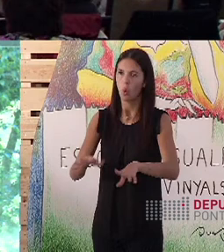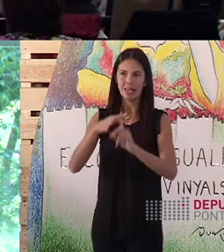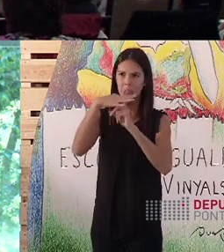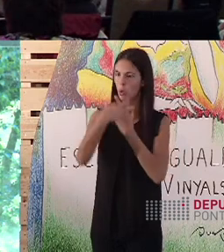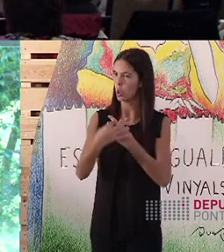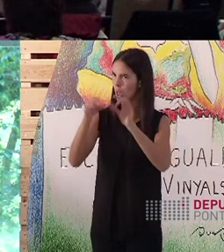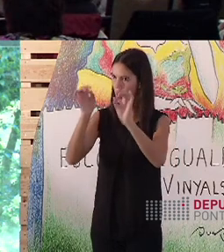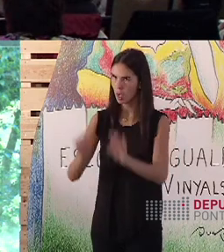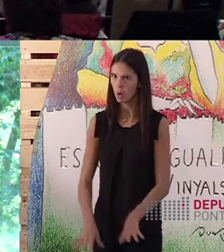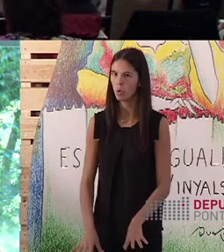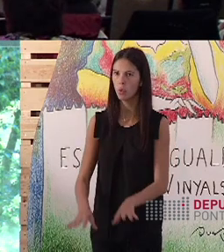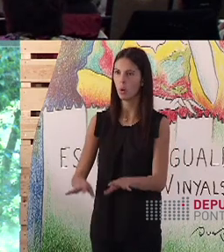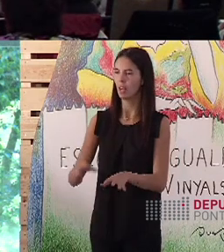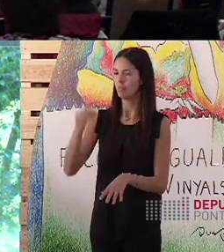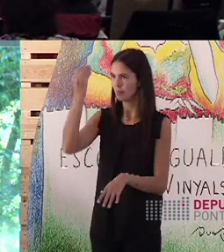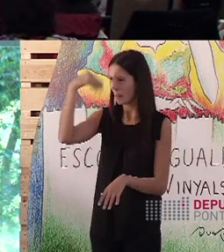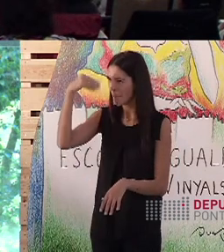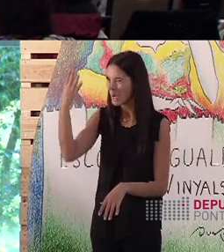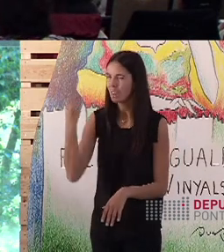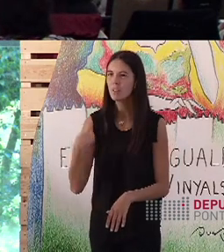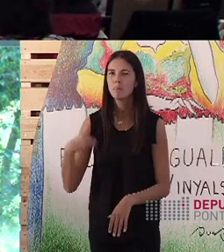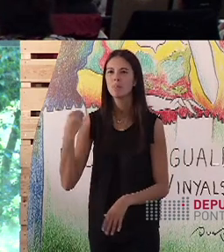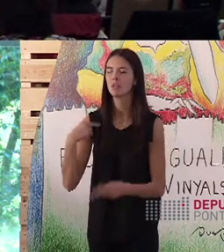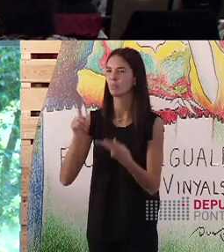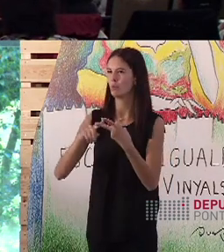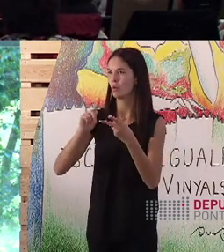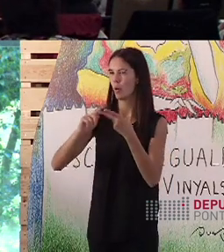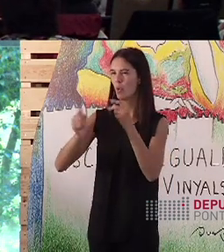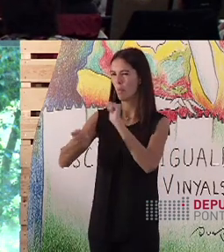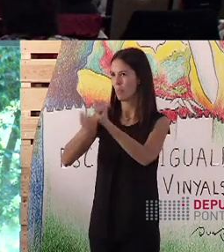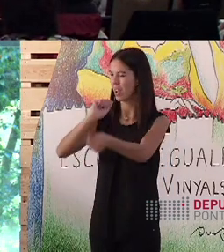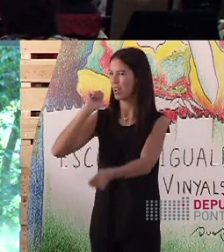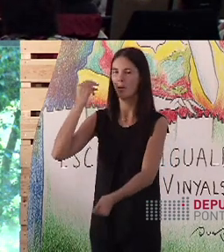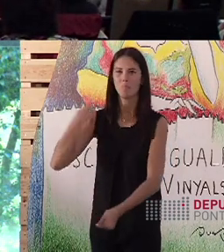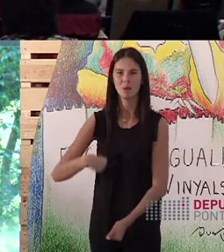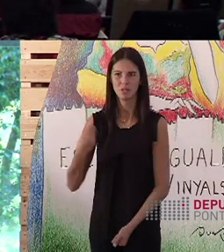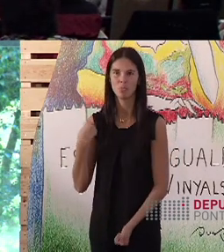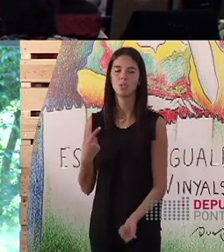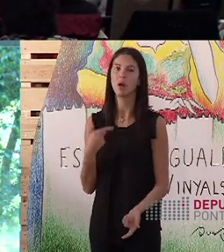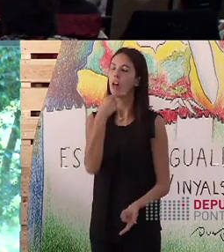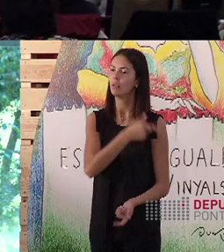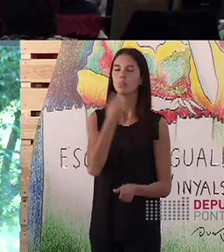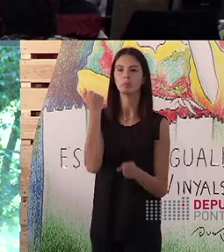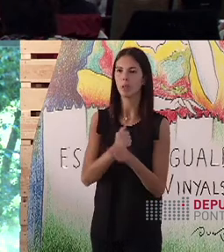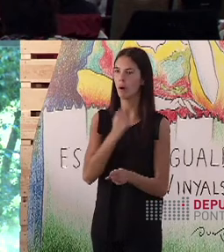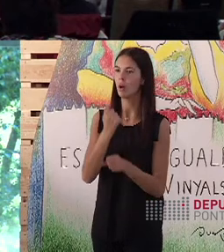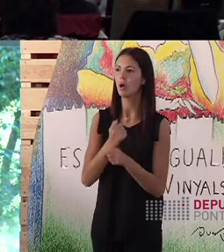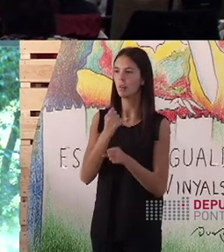mesmo. Se reproducen os mesmos mitos, se reproducen os mesmos patróns, e temos aí unha labor e unha